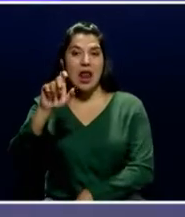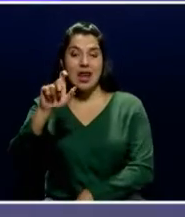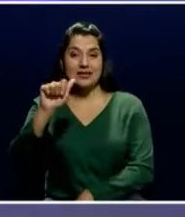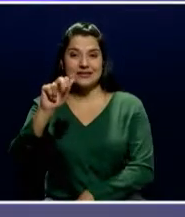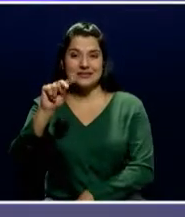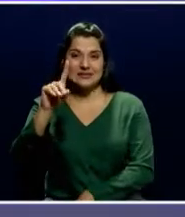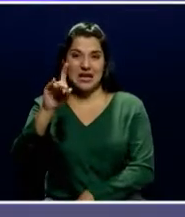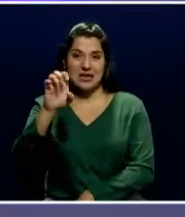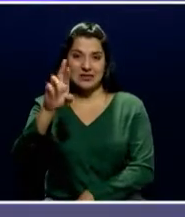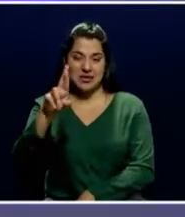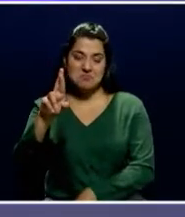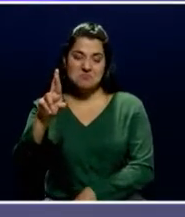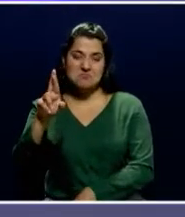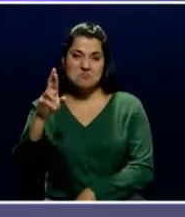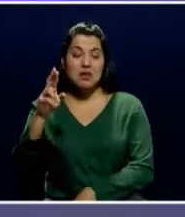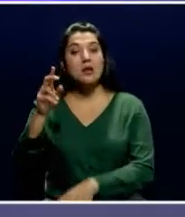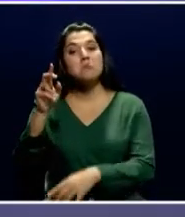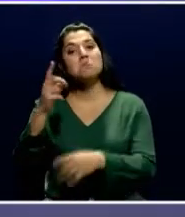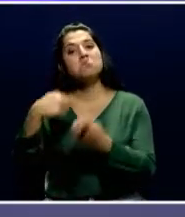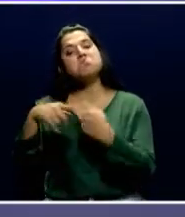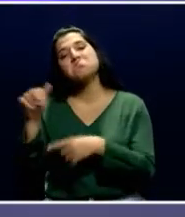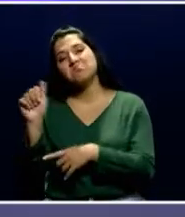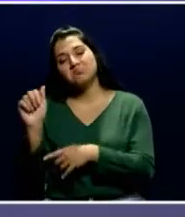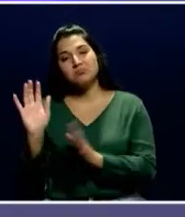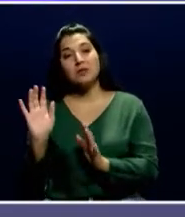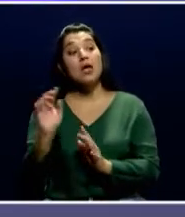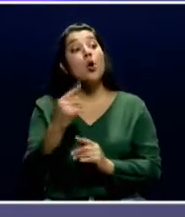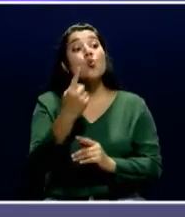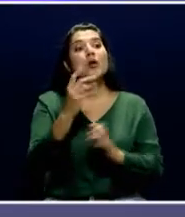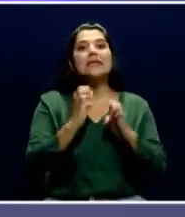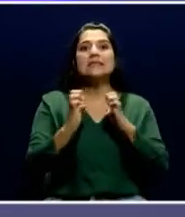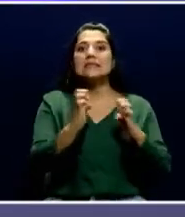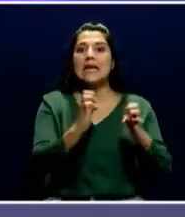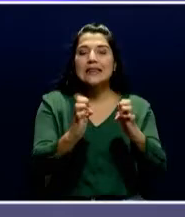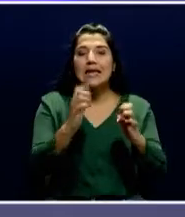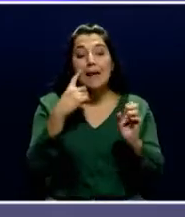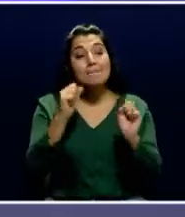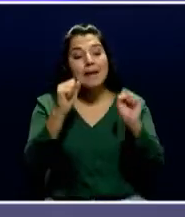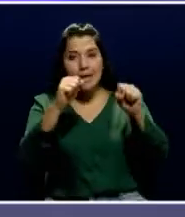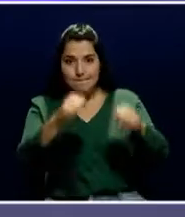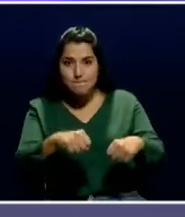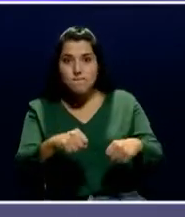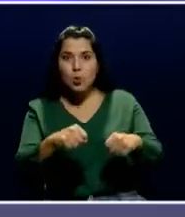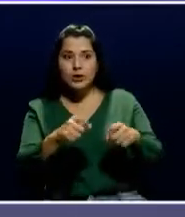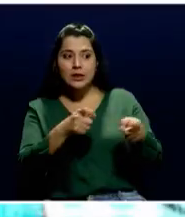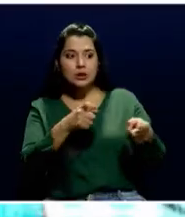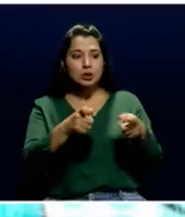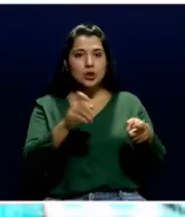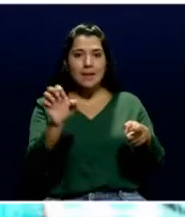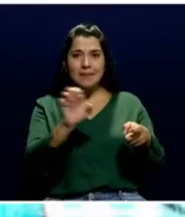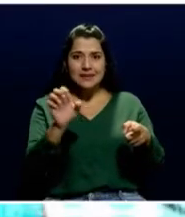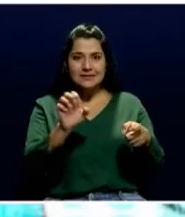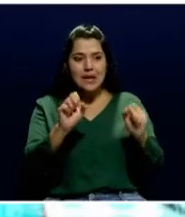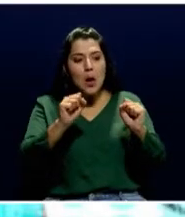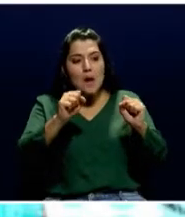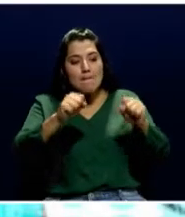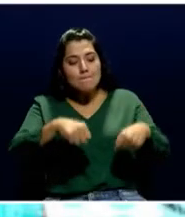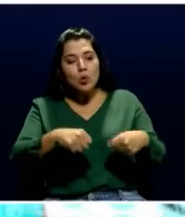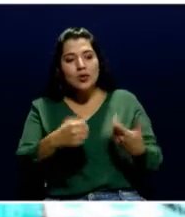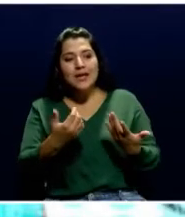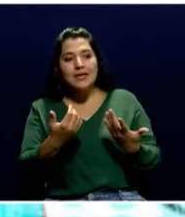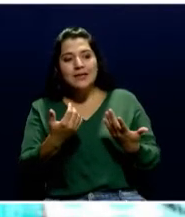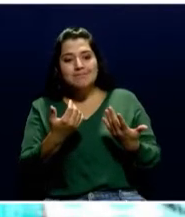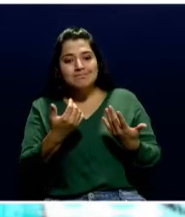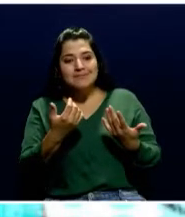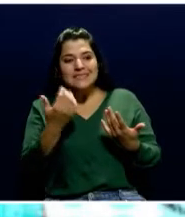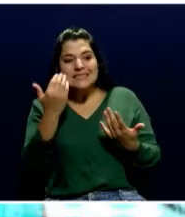las primeras estrategias para contener una emergencia es cuantificar el peligro que se enfrenta uno.